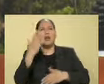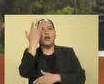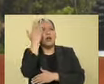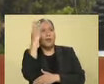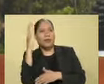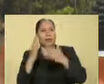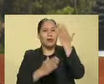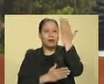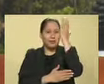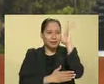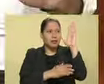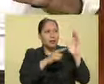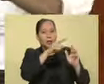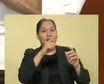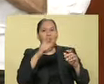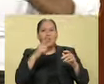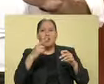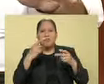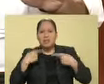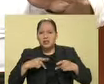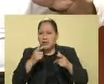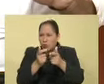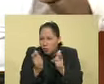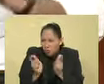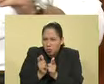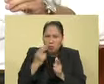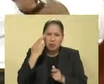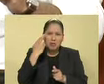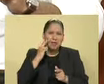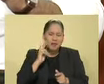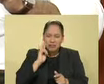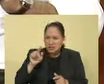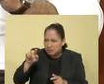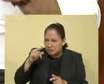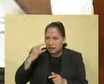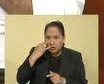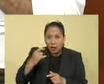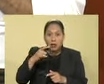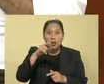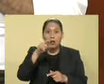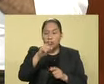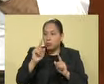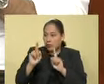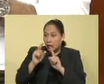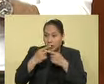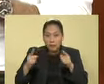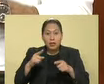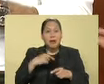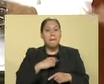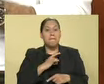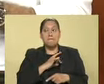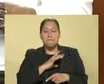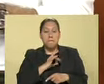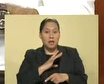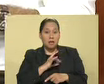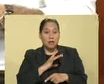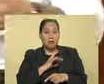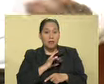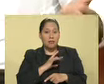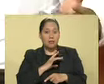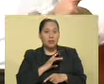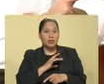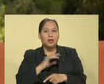tribu y no los conoces y son diferentes a ti, hay miedo. Bueno, ese pues miedo... ¿qué tal que son una tribu de las que comen